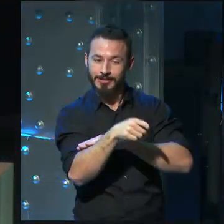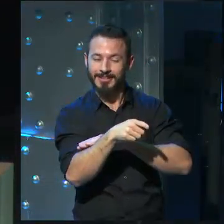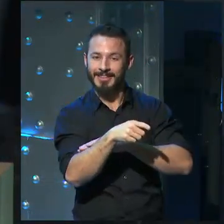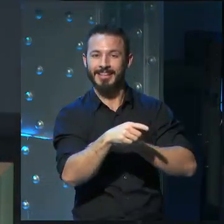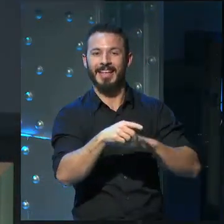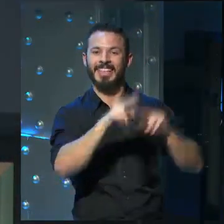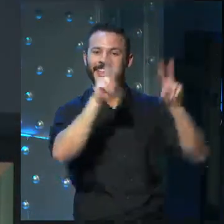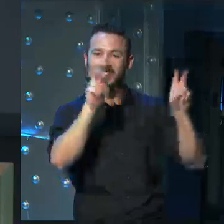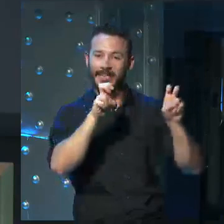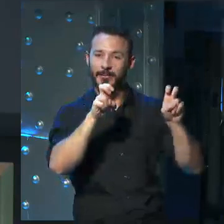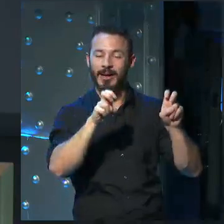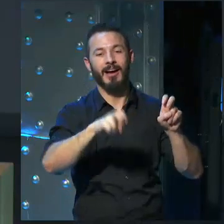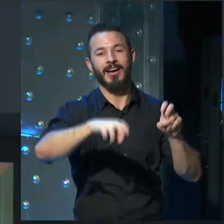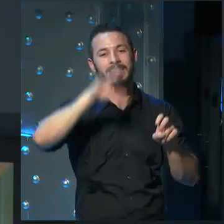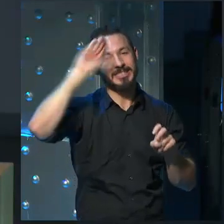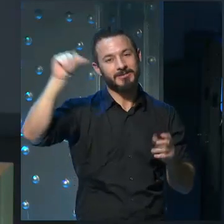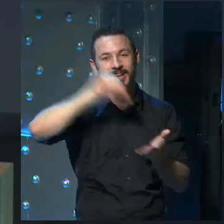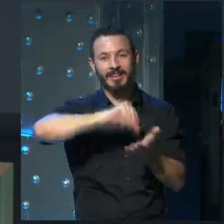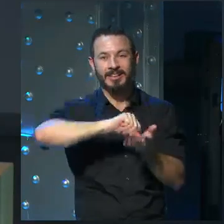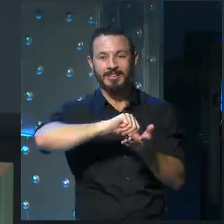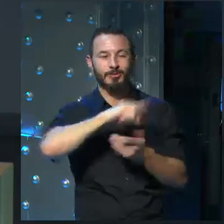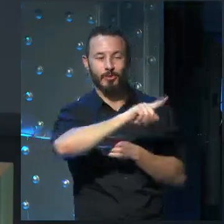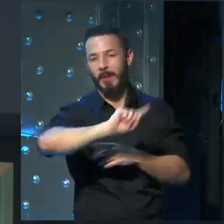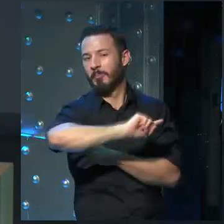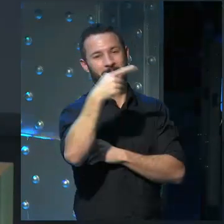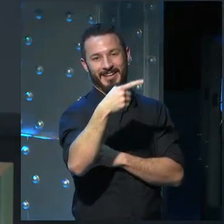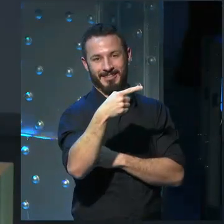el tema Smart Cities, sales en primer lugar.